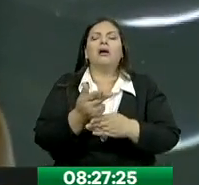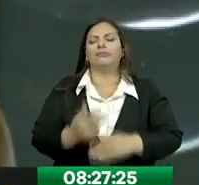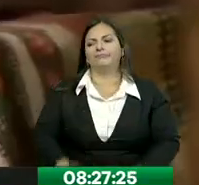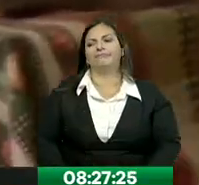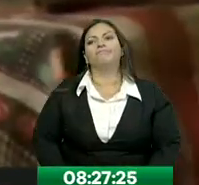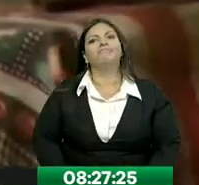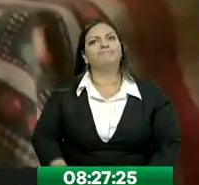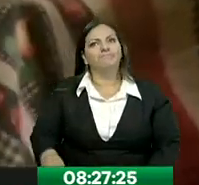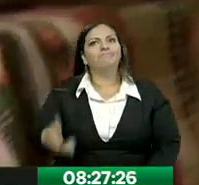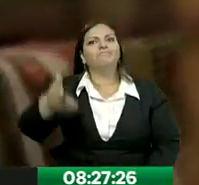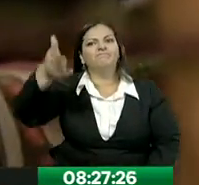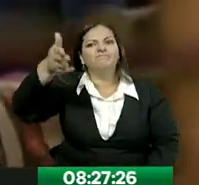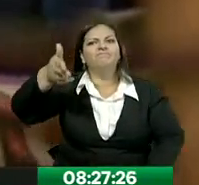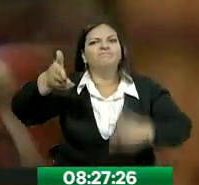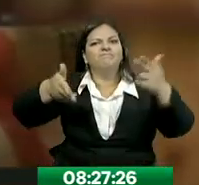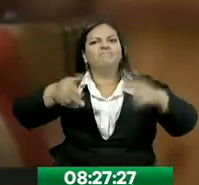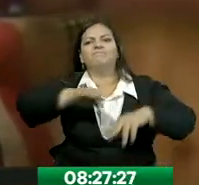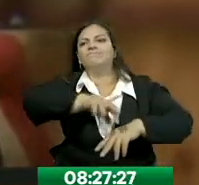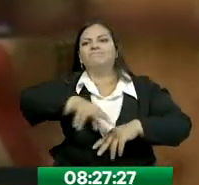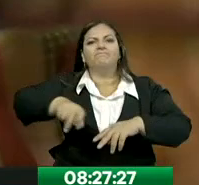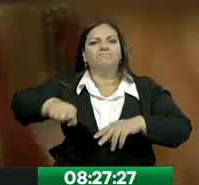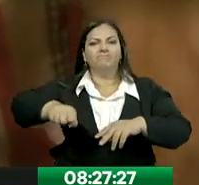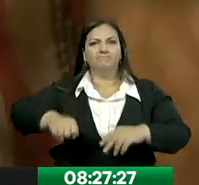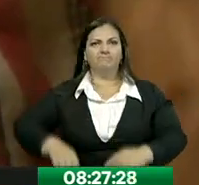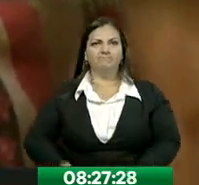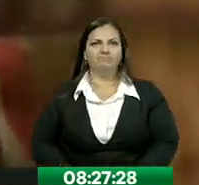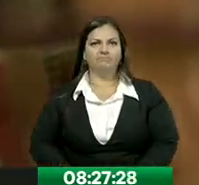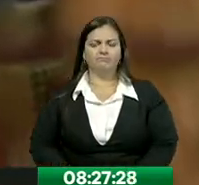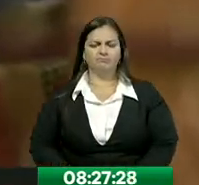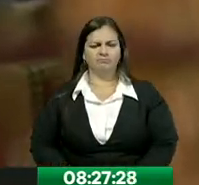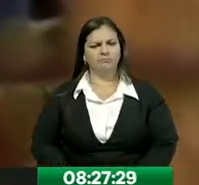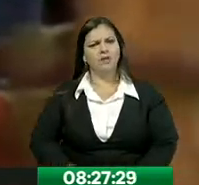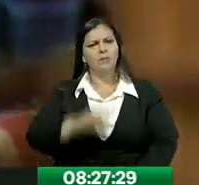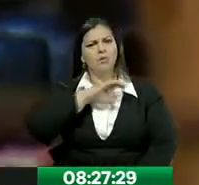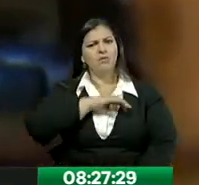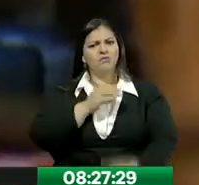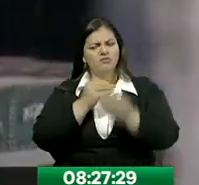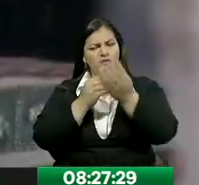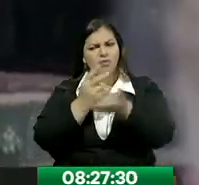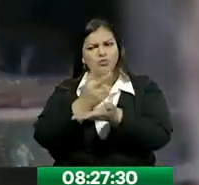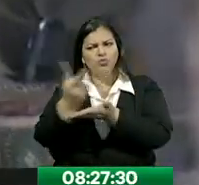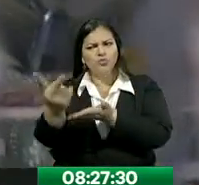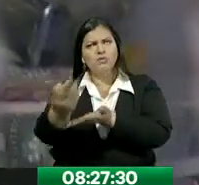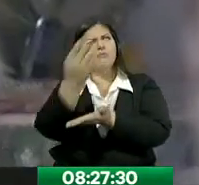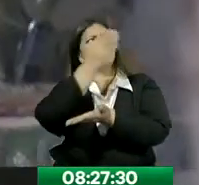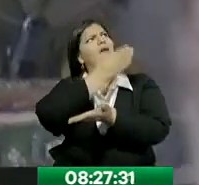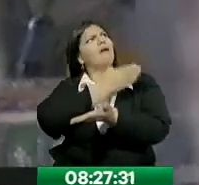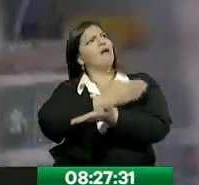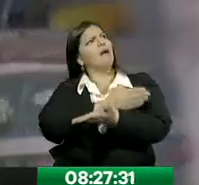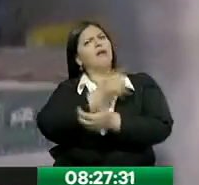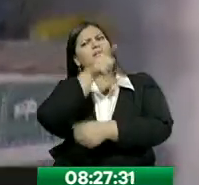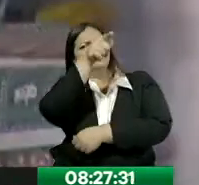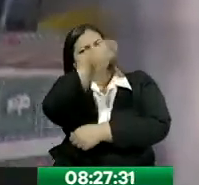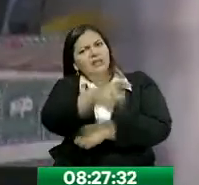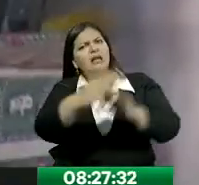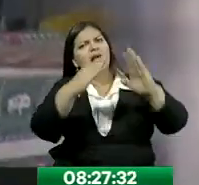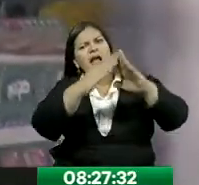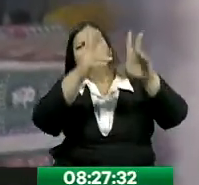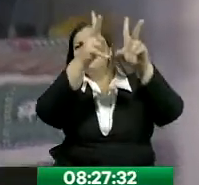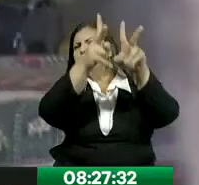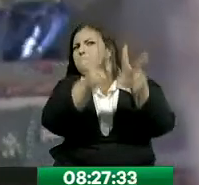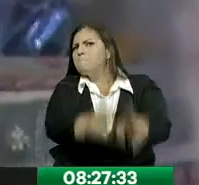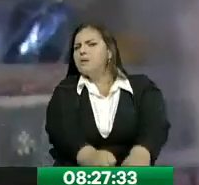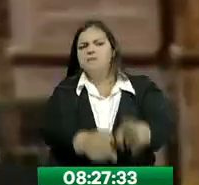ciudad de Guayaquil. Lo increíble del caso es que no han transcurrido muchos días desde la última vez que los agentes uniformados y miembros